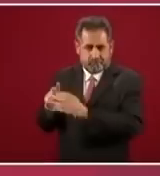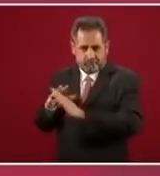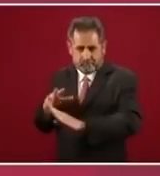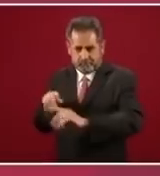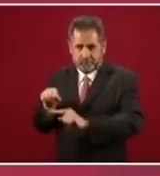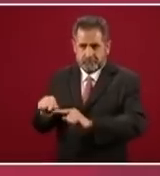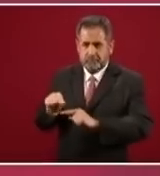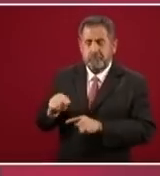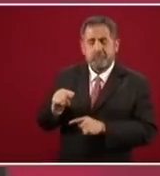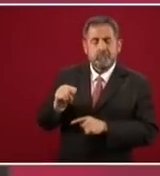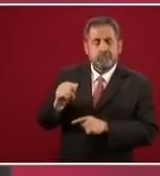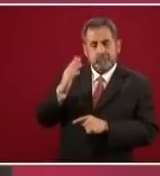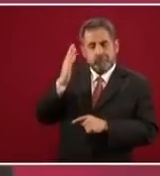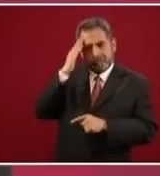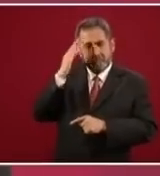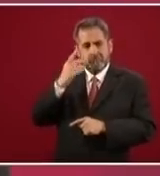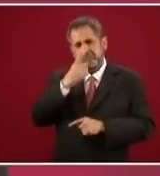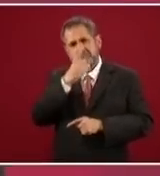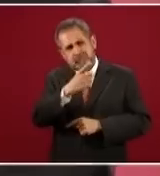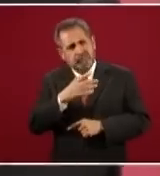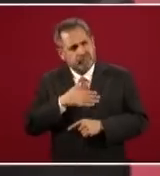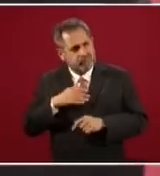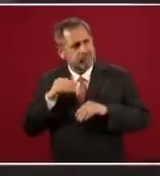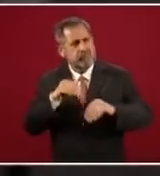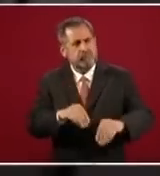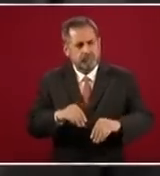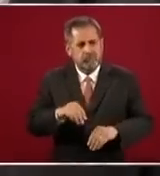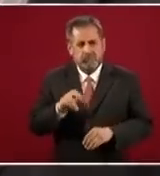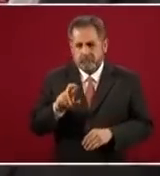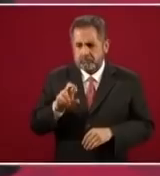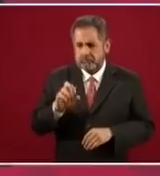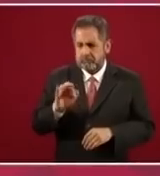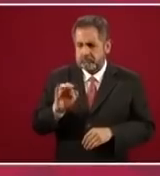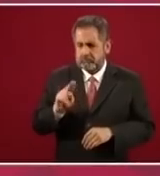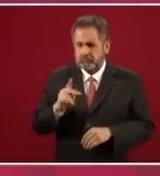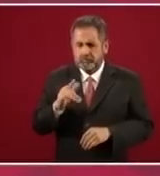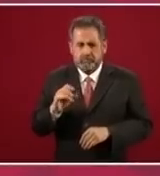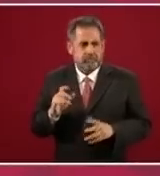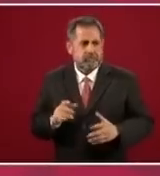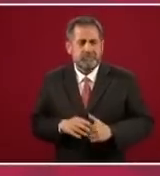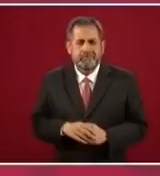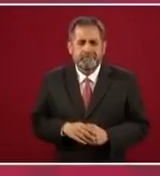que planteó eso, un dirigente